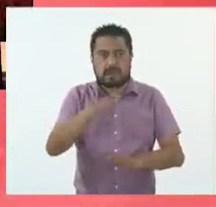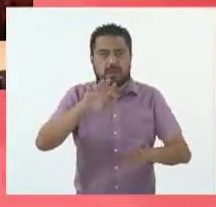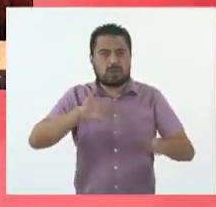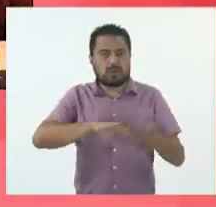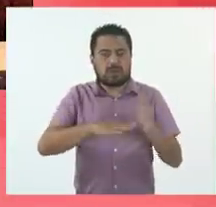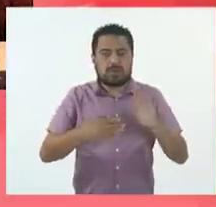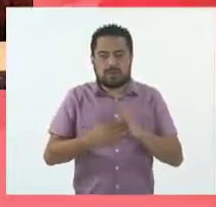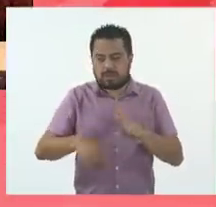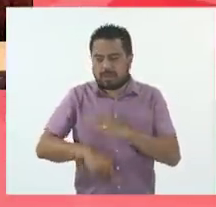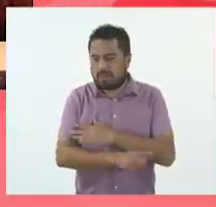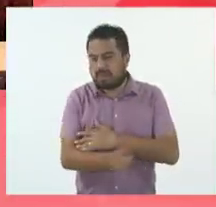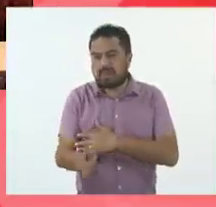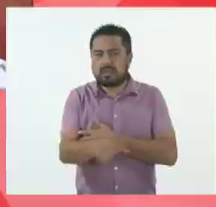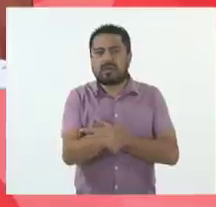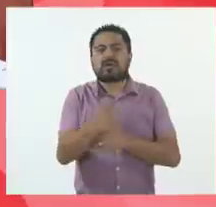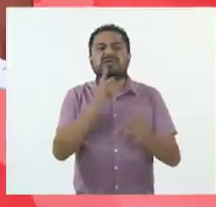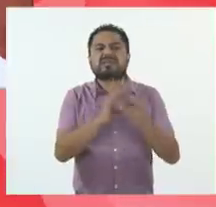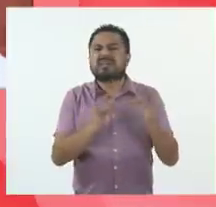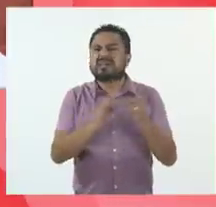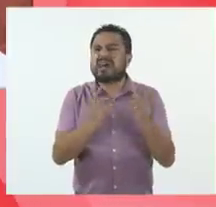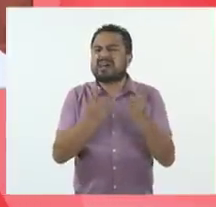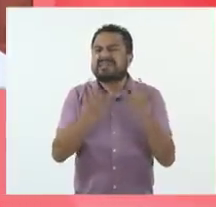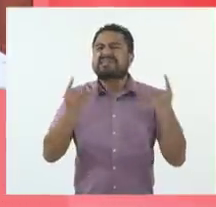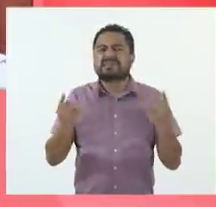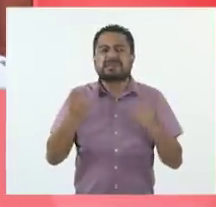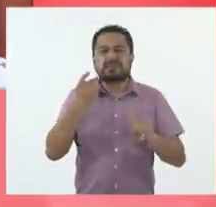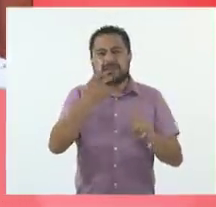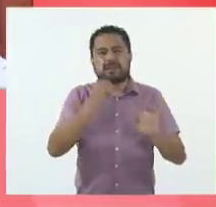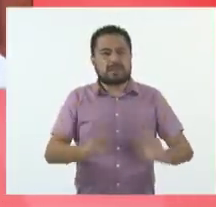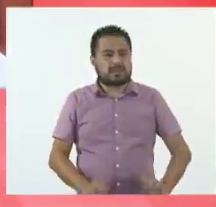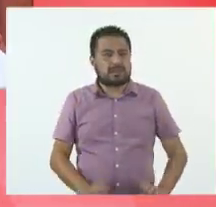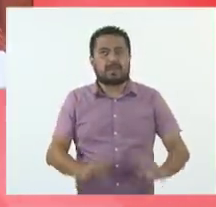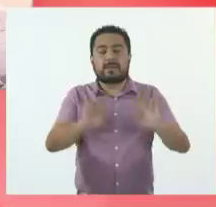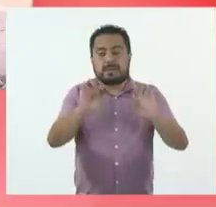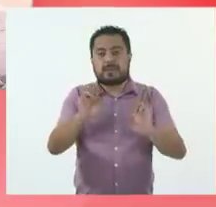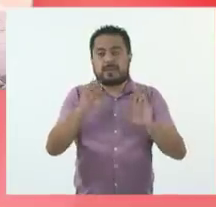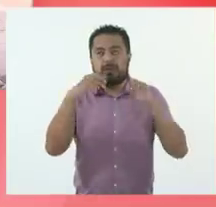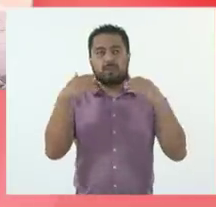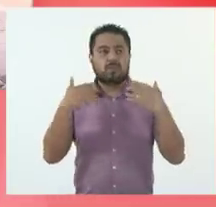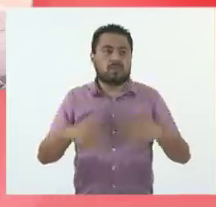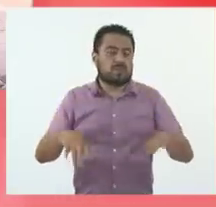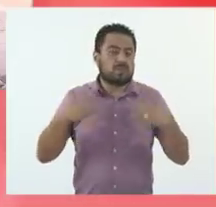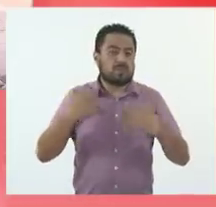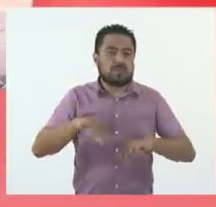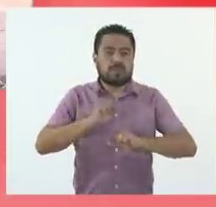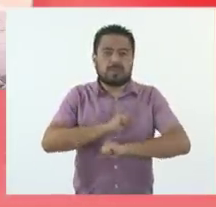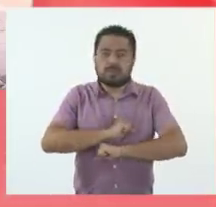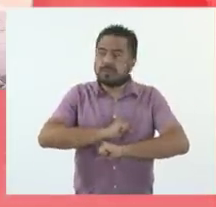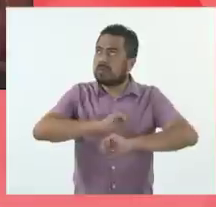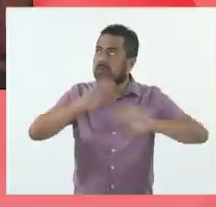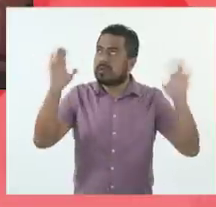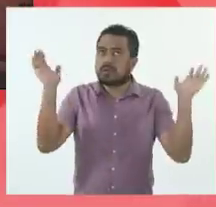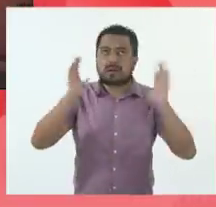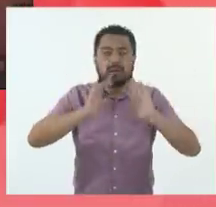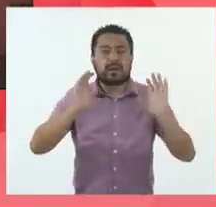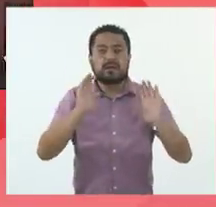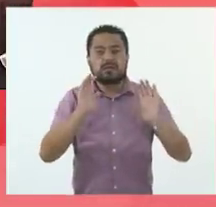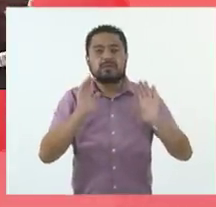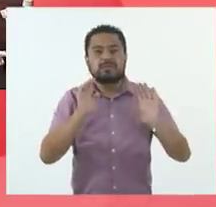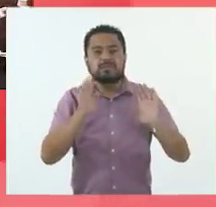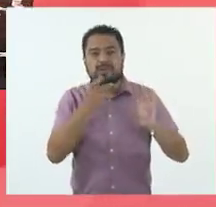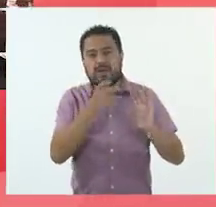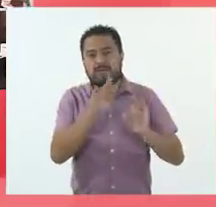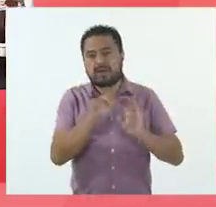para la vista. Cuéntanos la historia de este edificio que es impresionante. Impresionante. Es el